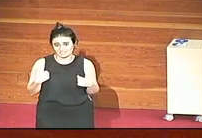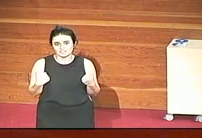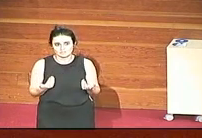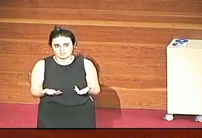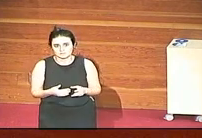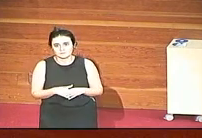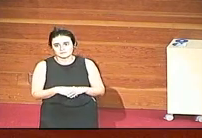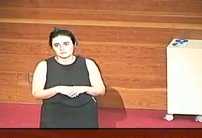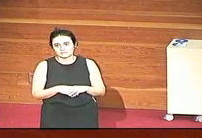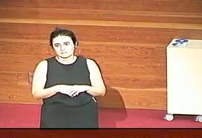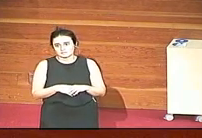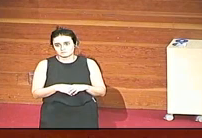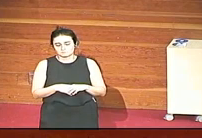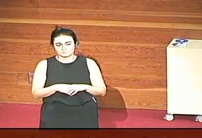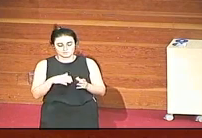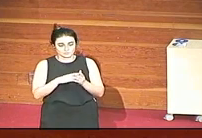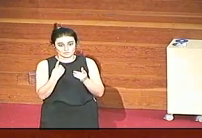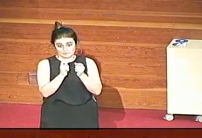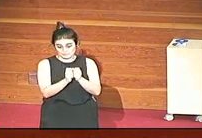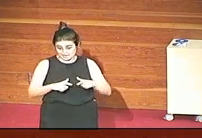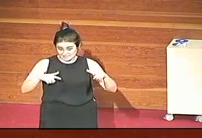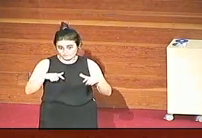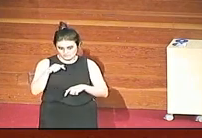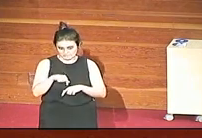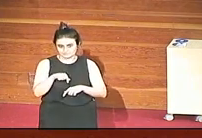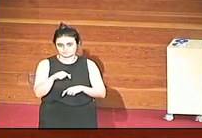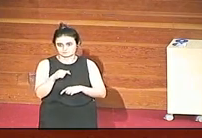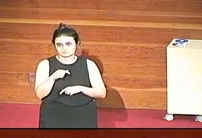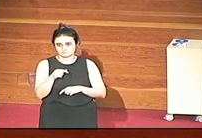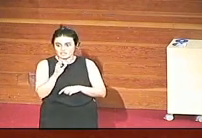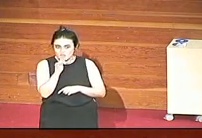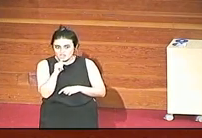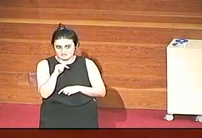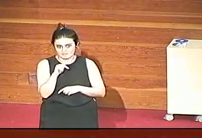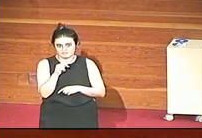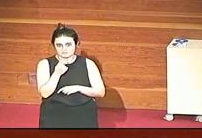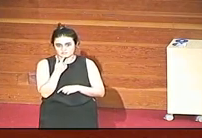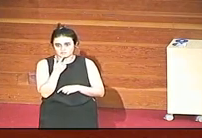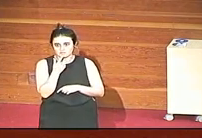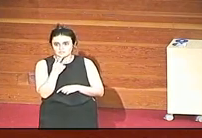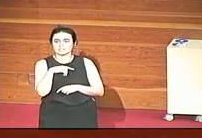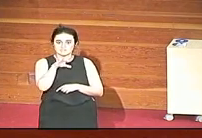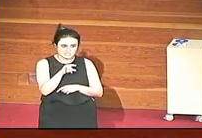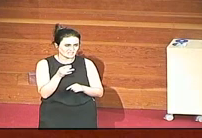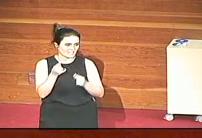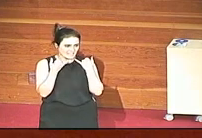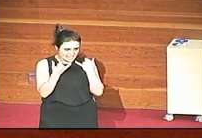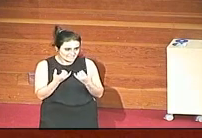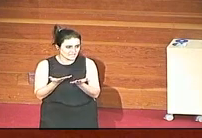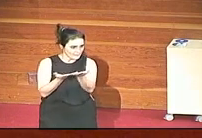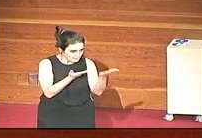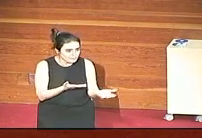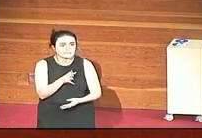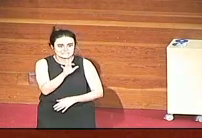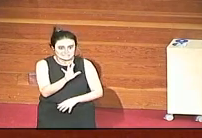si hay unas plataformas hay plataformas que están ahí diciendo que sí a la energía eólica pero no de cualquier manera